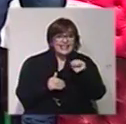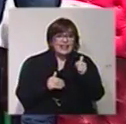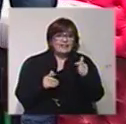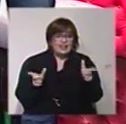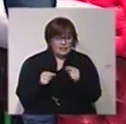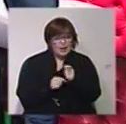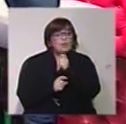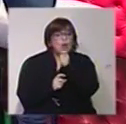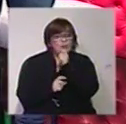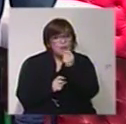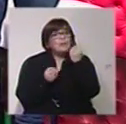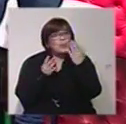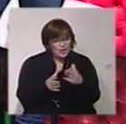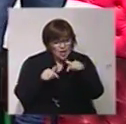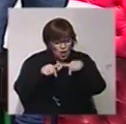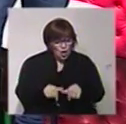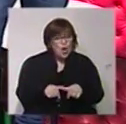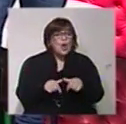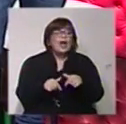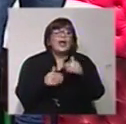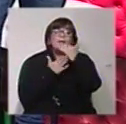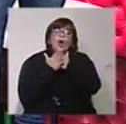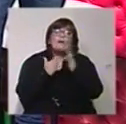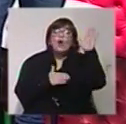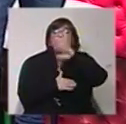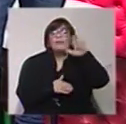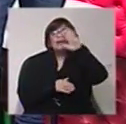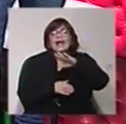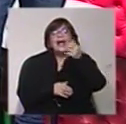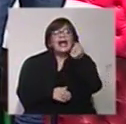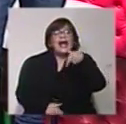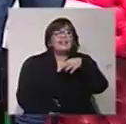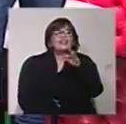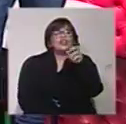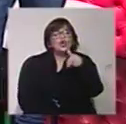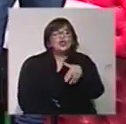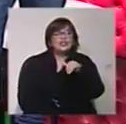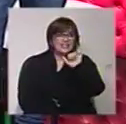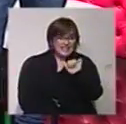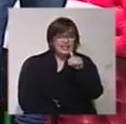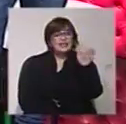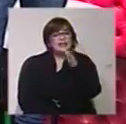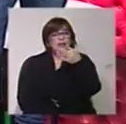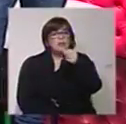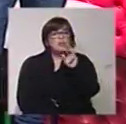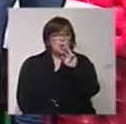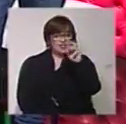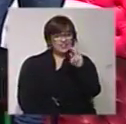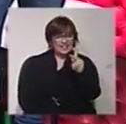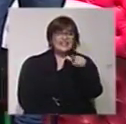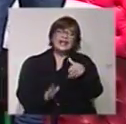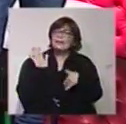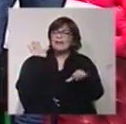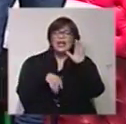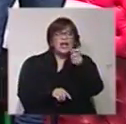al móvil, porque parte del programa de hoy va a ser un homenaje a Anthony Bourdain, a este chef que en realidad dedicó gran parte de su vida a ser comunicador, ¿no?